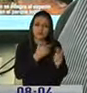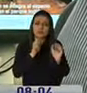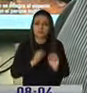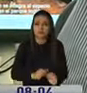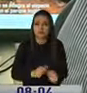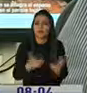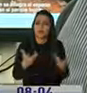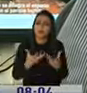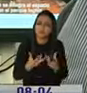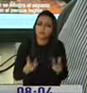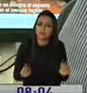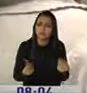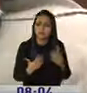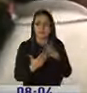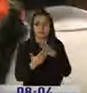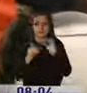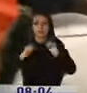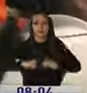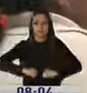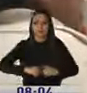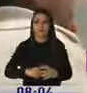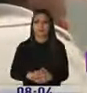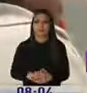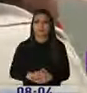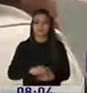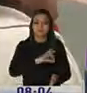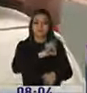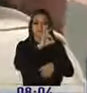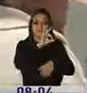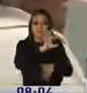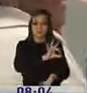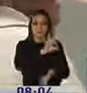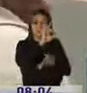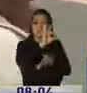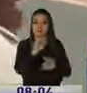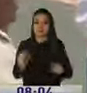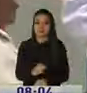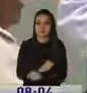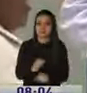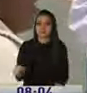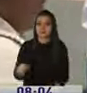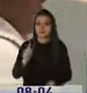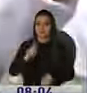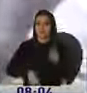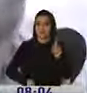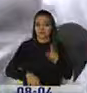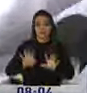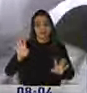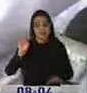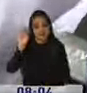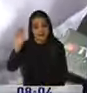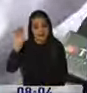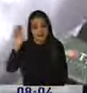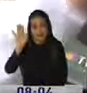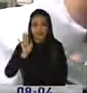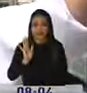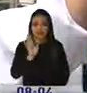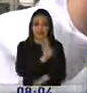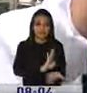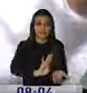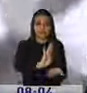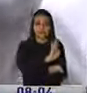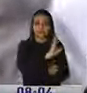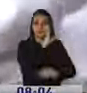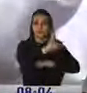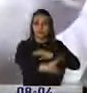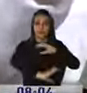hacerlo de una manera fácil. Para el doctor Molina, esto no va a ser posible. Y alerta. Moradores de San José del